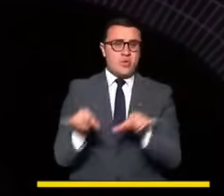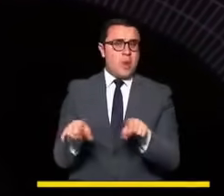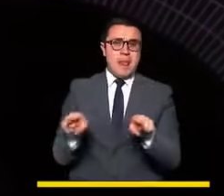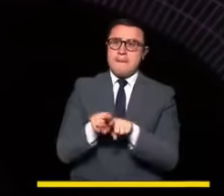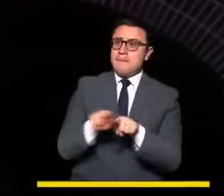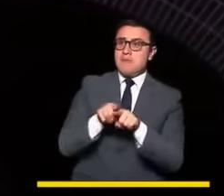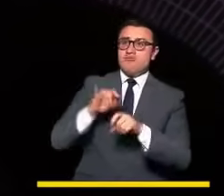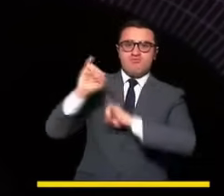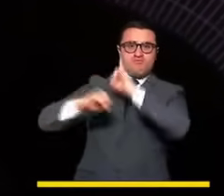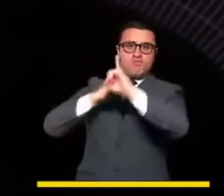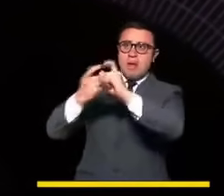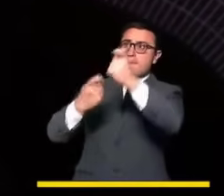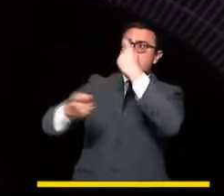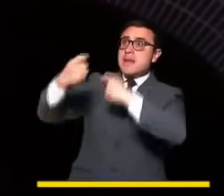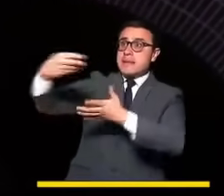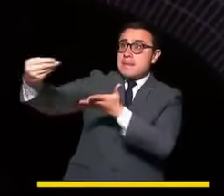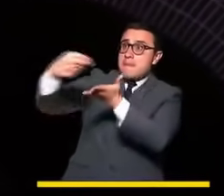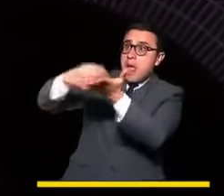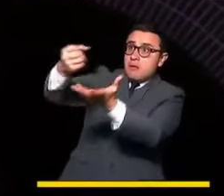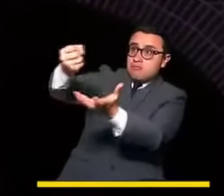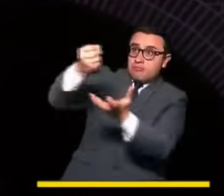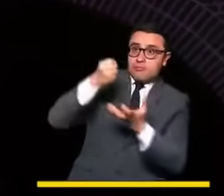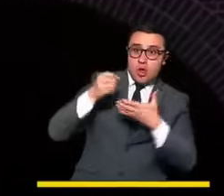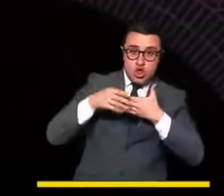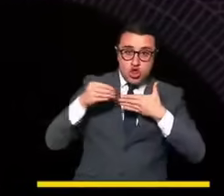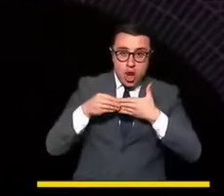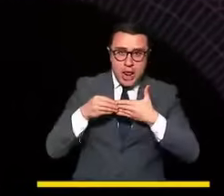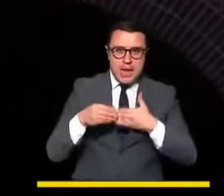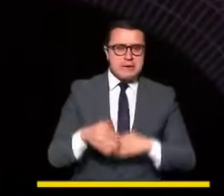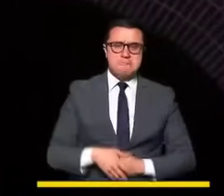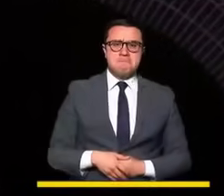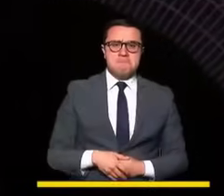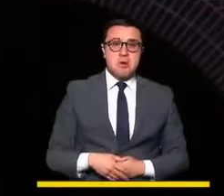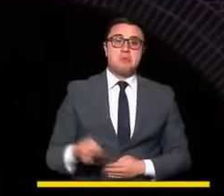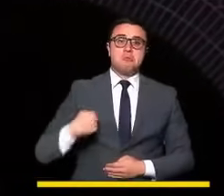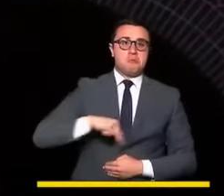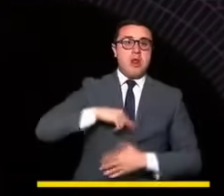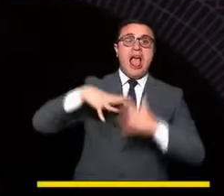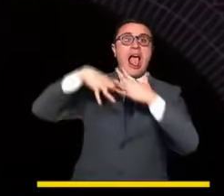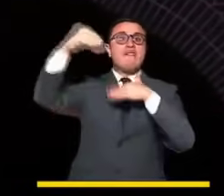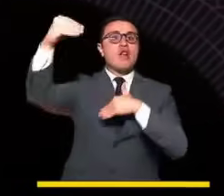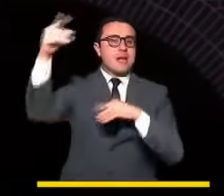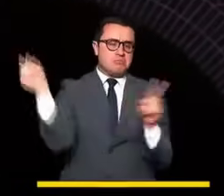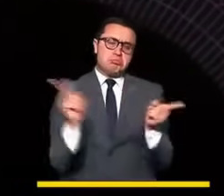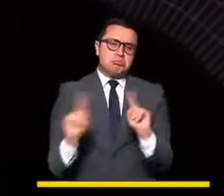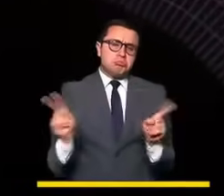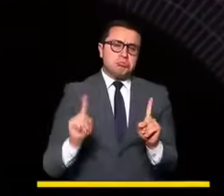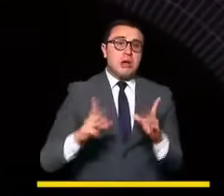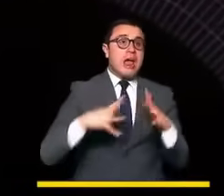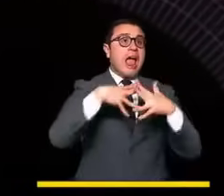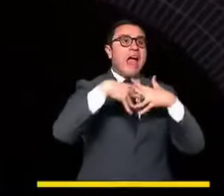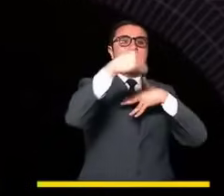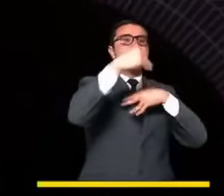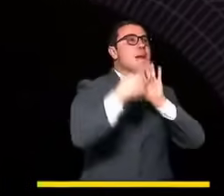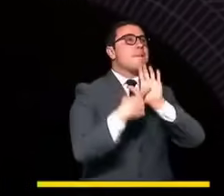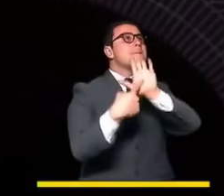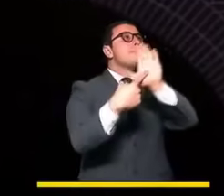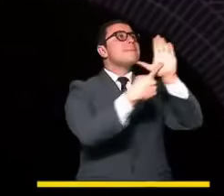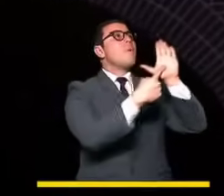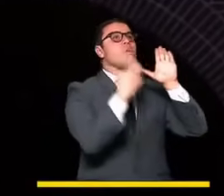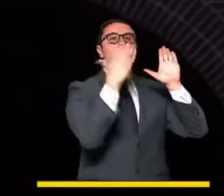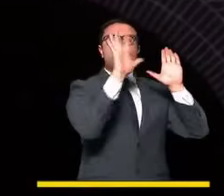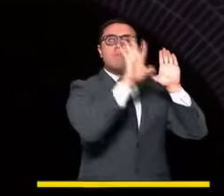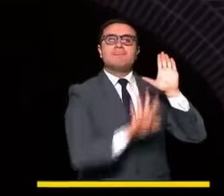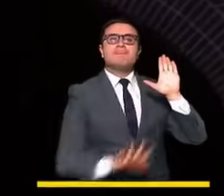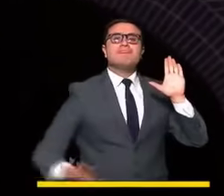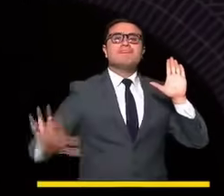una exportación, sin que nosotros salgamos ni saquemos nada. Lo que sacamos hacia afuera es la belleza del país, y aquí